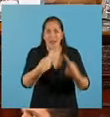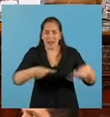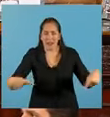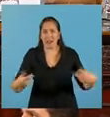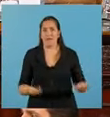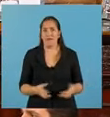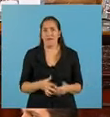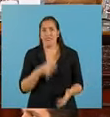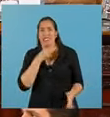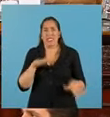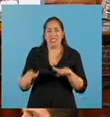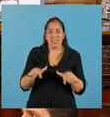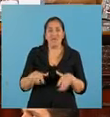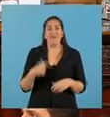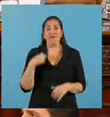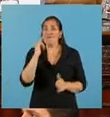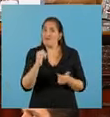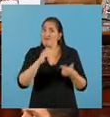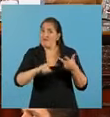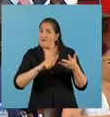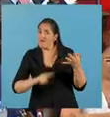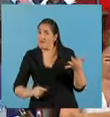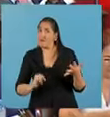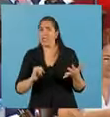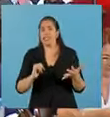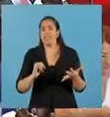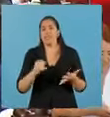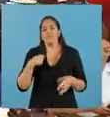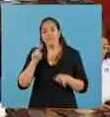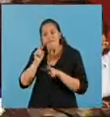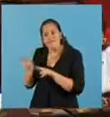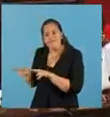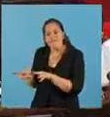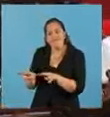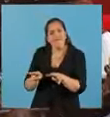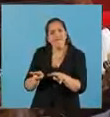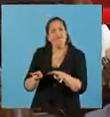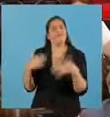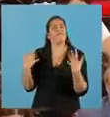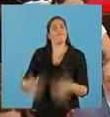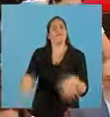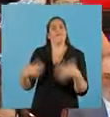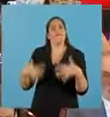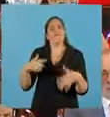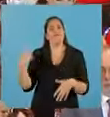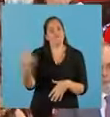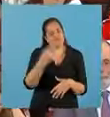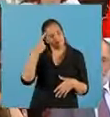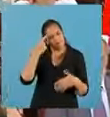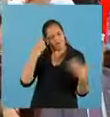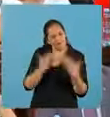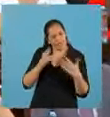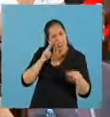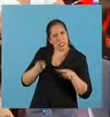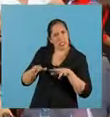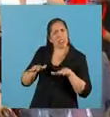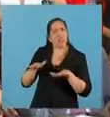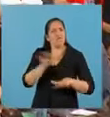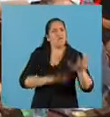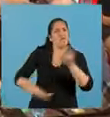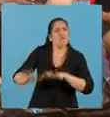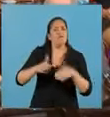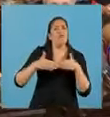que acabo de reseñar nos obliga a desarrollar una sincera visión del conjunto frente a la ciclópea tarea que tenemos